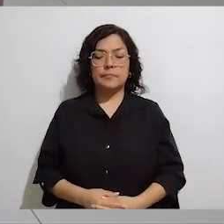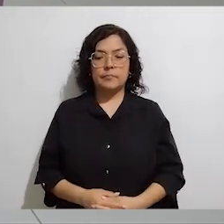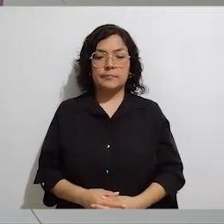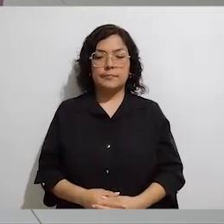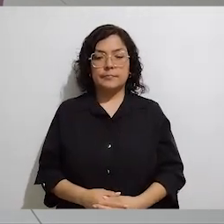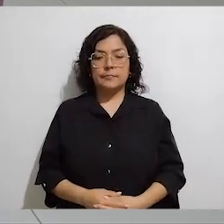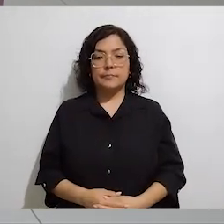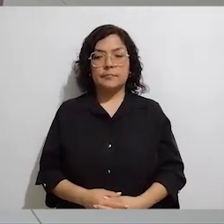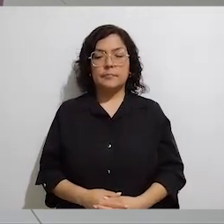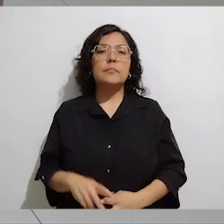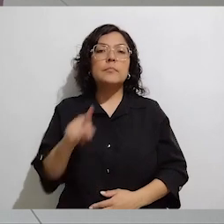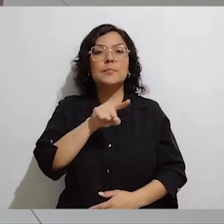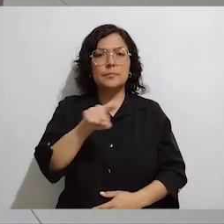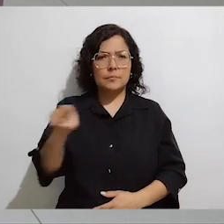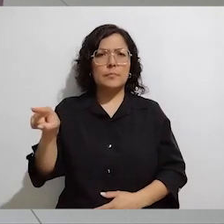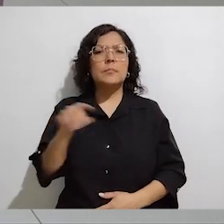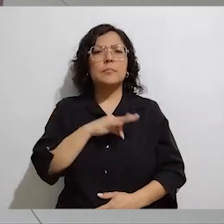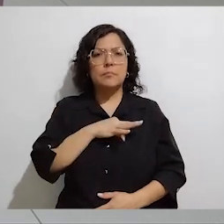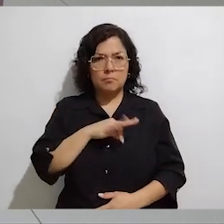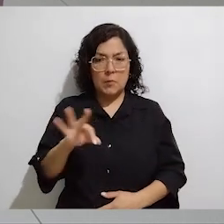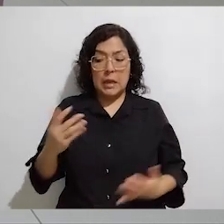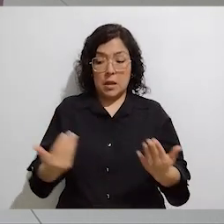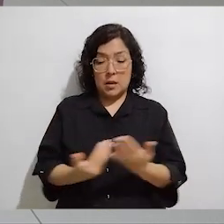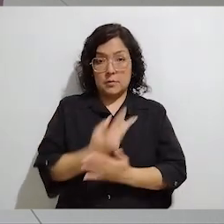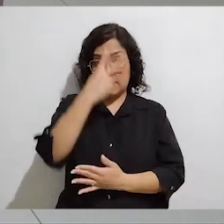primera instancia por la ciudadanía.